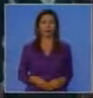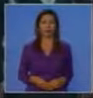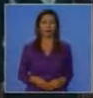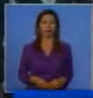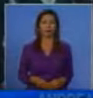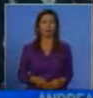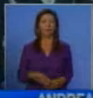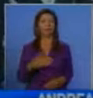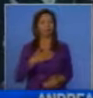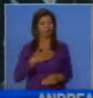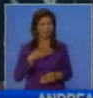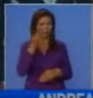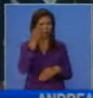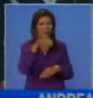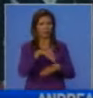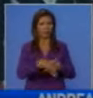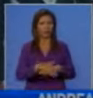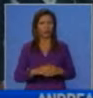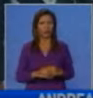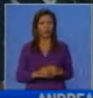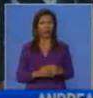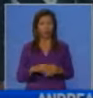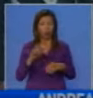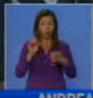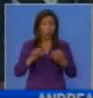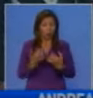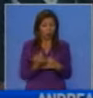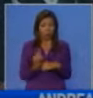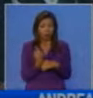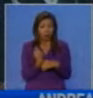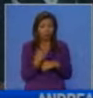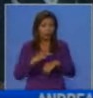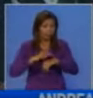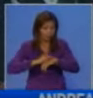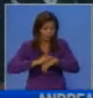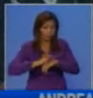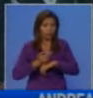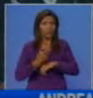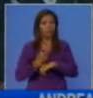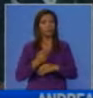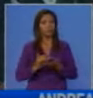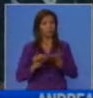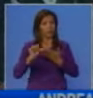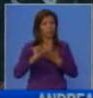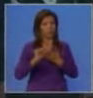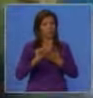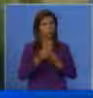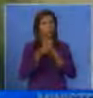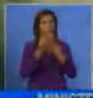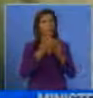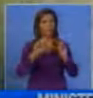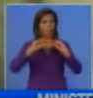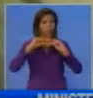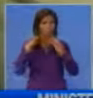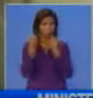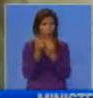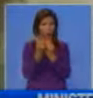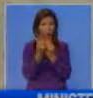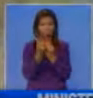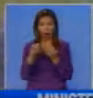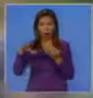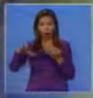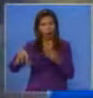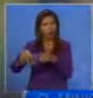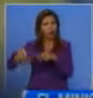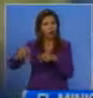¿Qué tal, Giselle, amigos? Muy buenas tardes. Hace pocos minutos, el ministro del Interior denunció que un grupo armado custodia a Clever